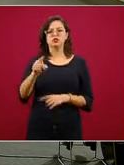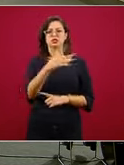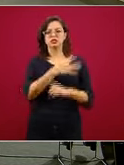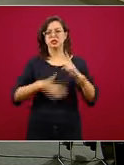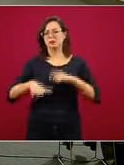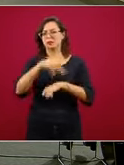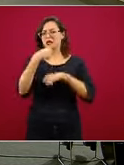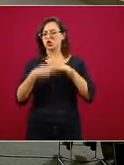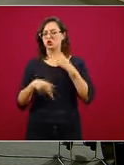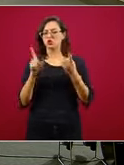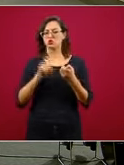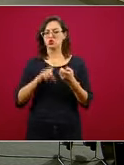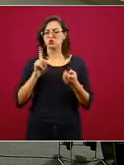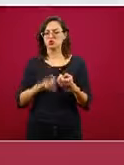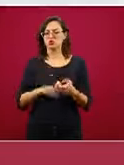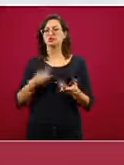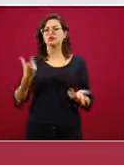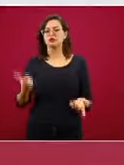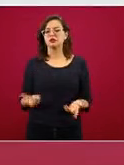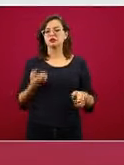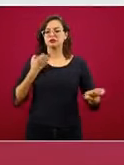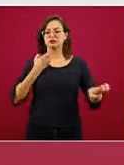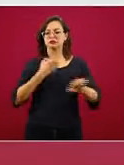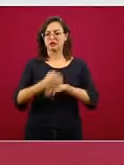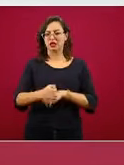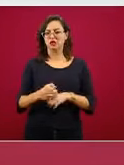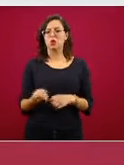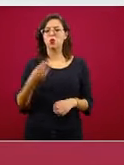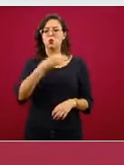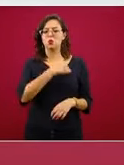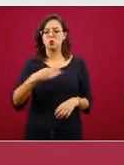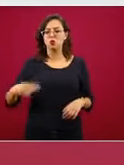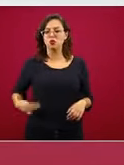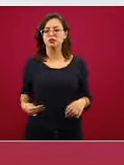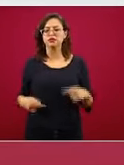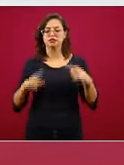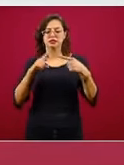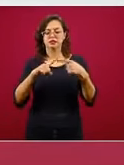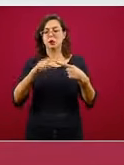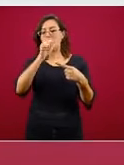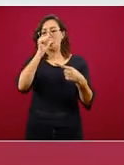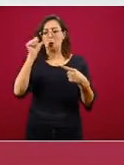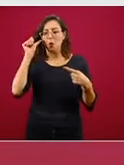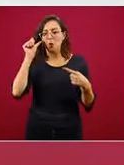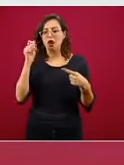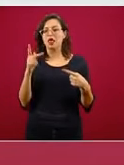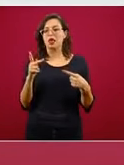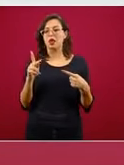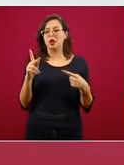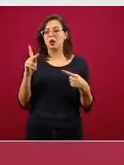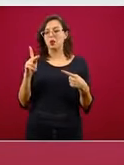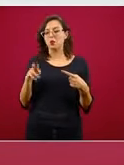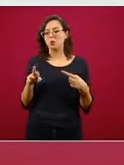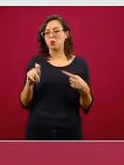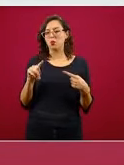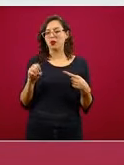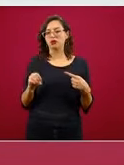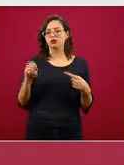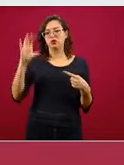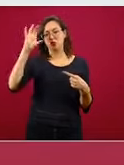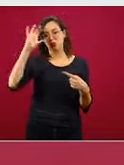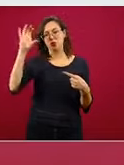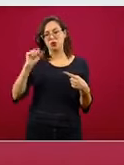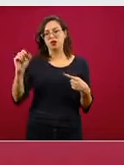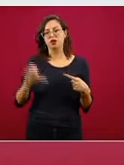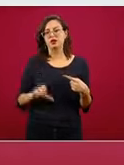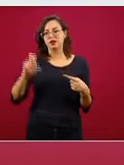de riesgo. Esto es el estado, y vemos por municipio Benito Juárez, Puerto Morelos, sitio donde está Cancún,